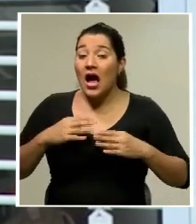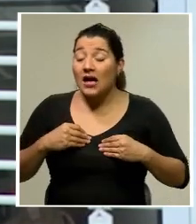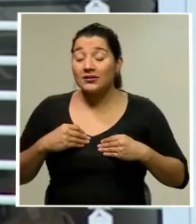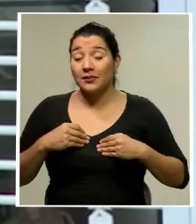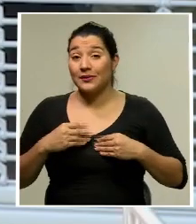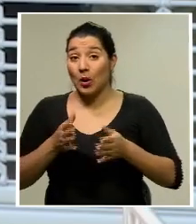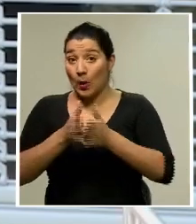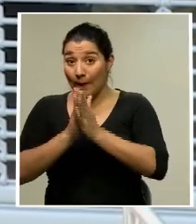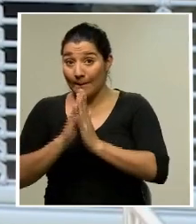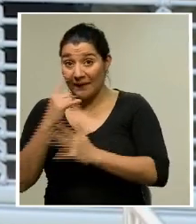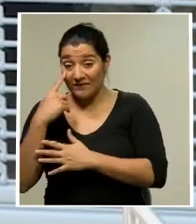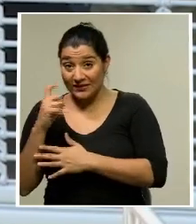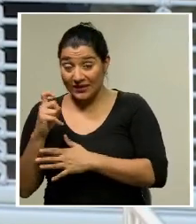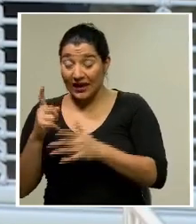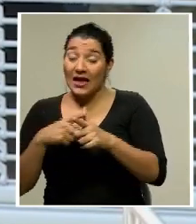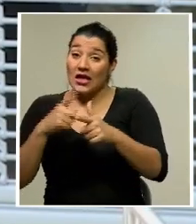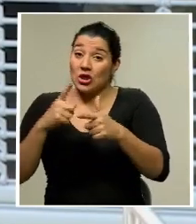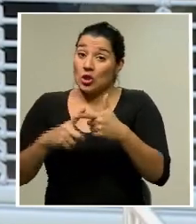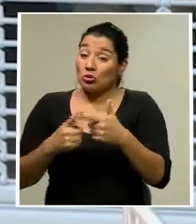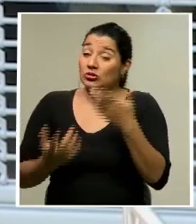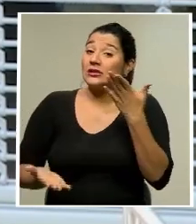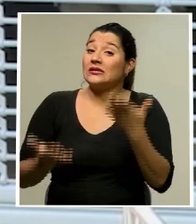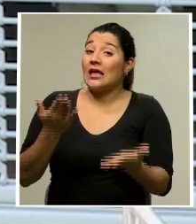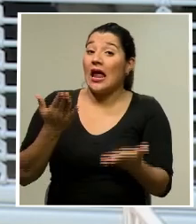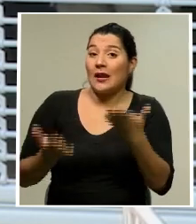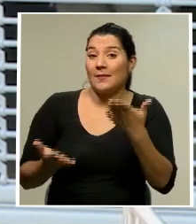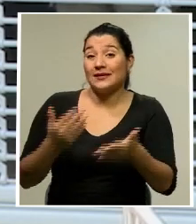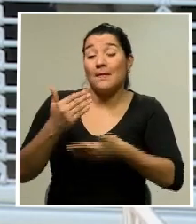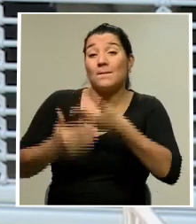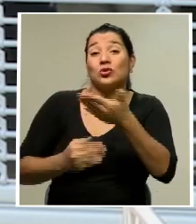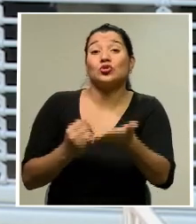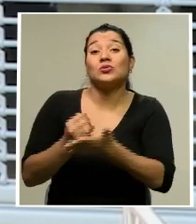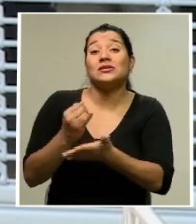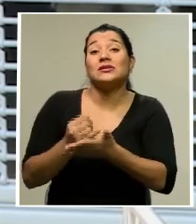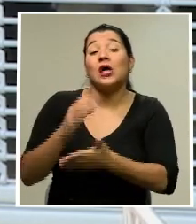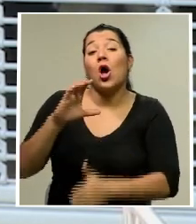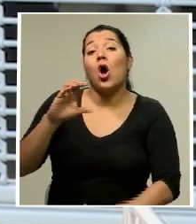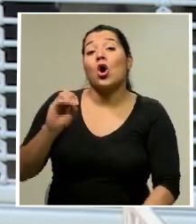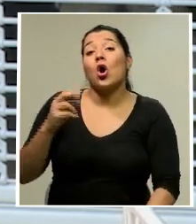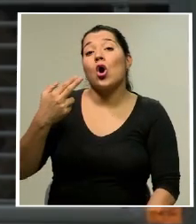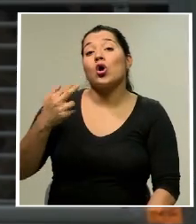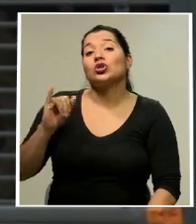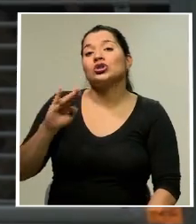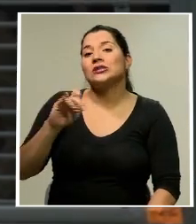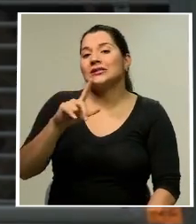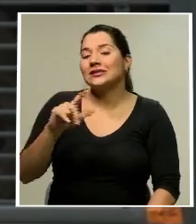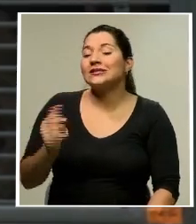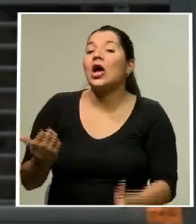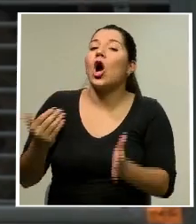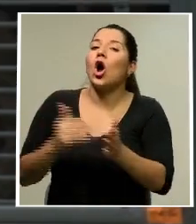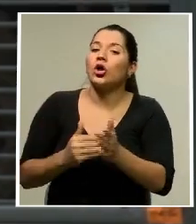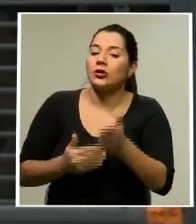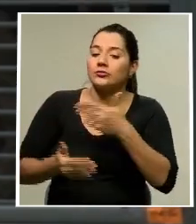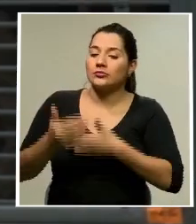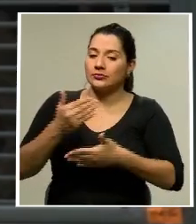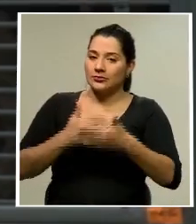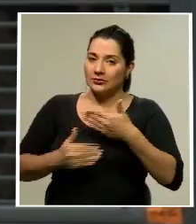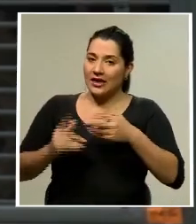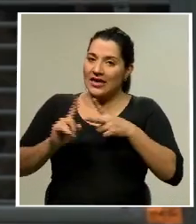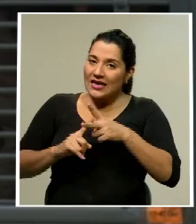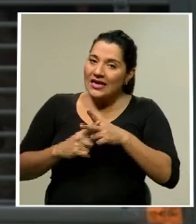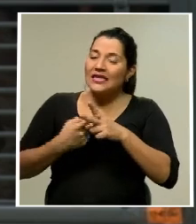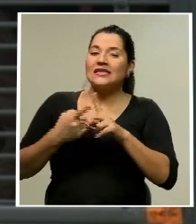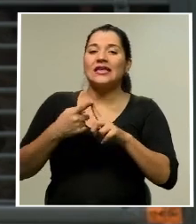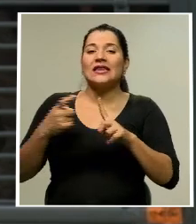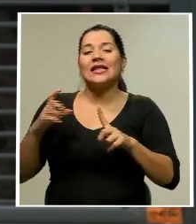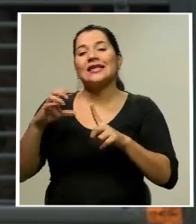la Fiscalía, es probable, según los abogados, que el caso Cochinilla regrese a los tribunales de Hacienda para iniciar de cero el proceso, ya sea de